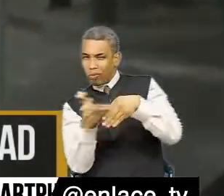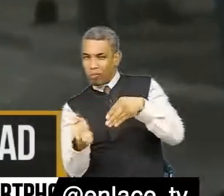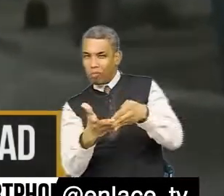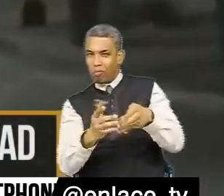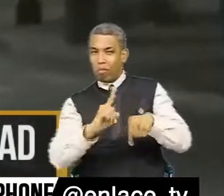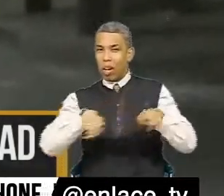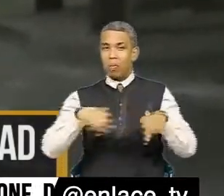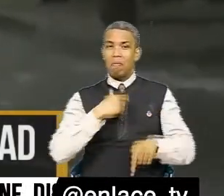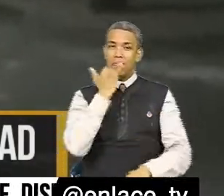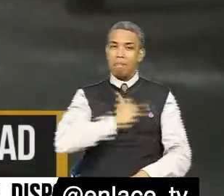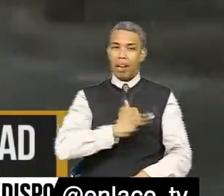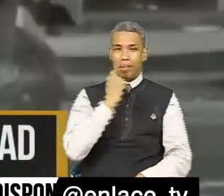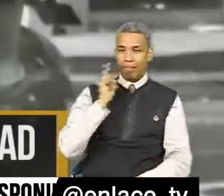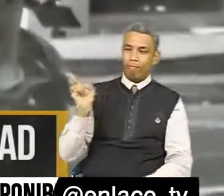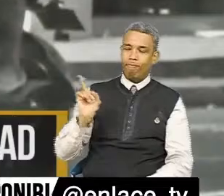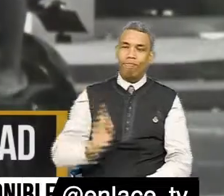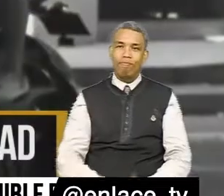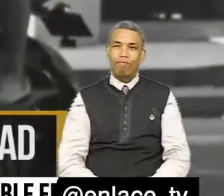parecer respetan